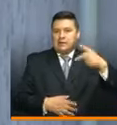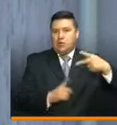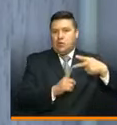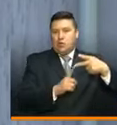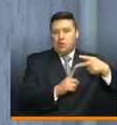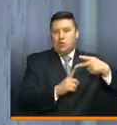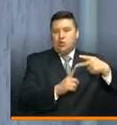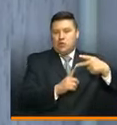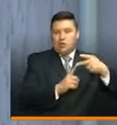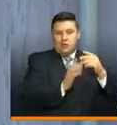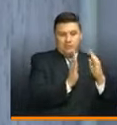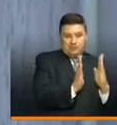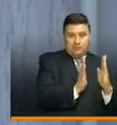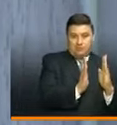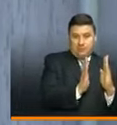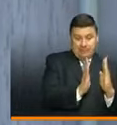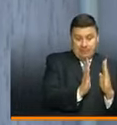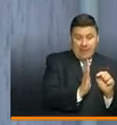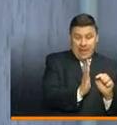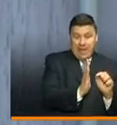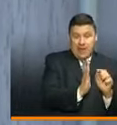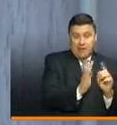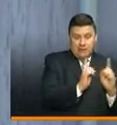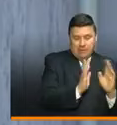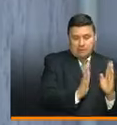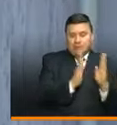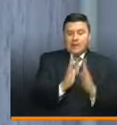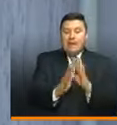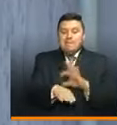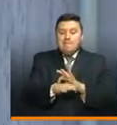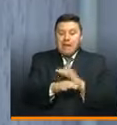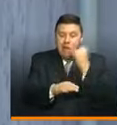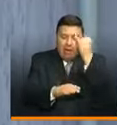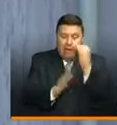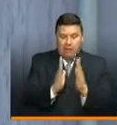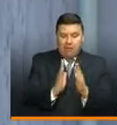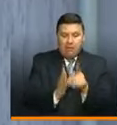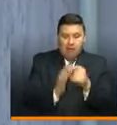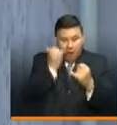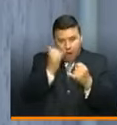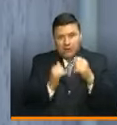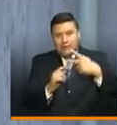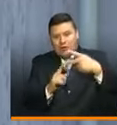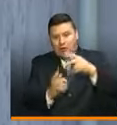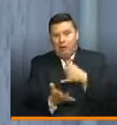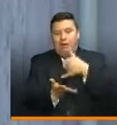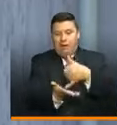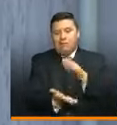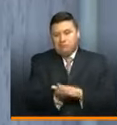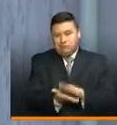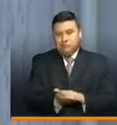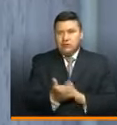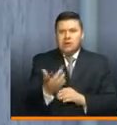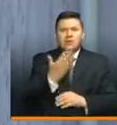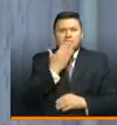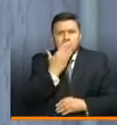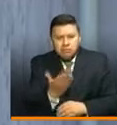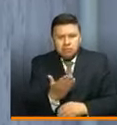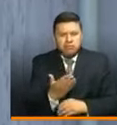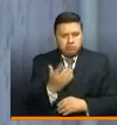premio en la categoría de personal médico. Otra de las cosas que sorprende, además de la generosidad